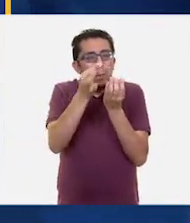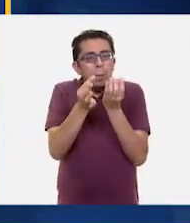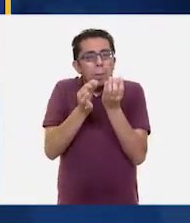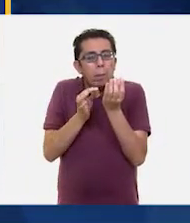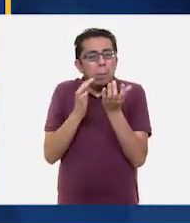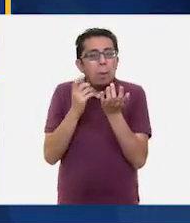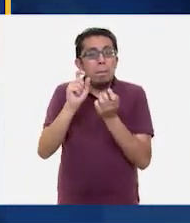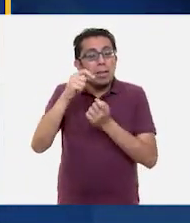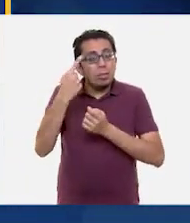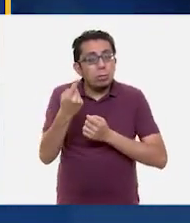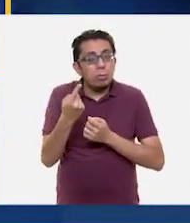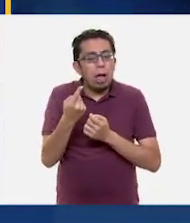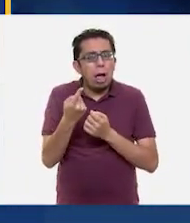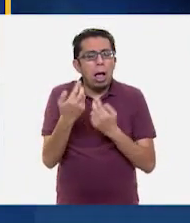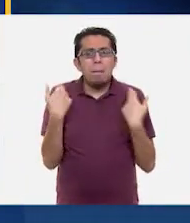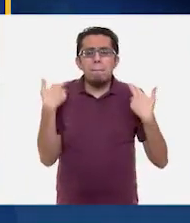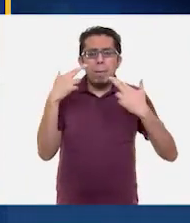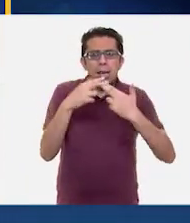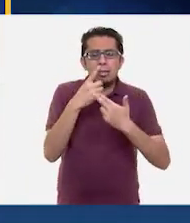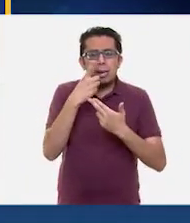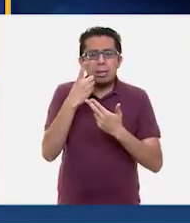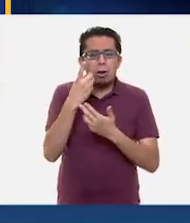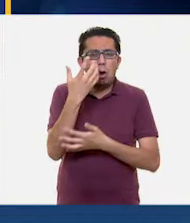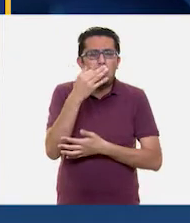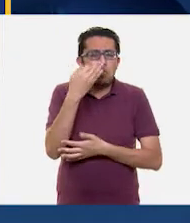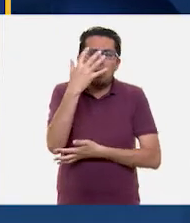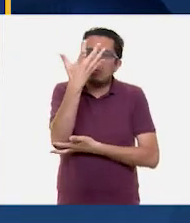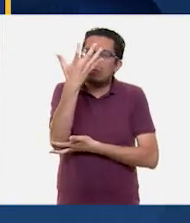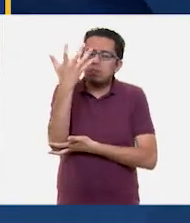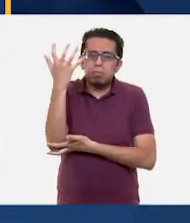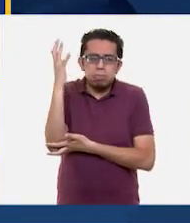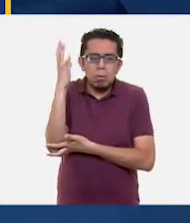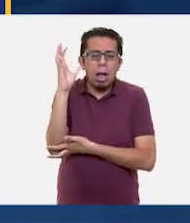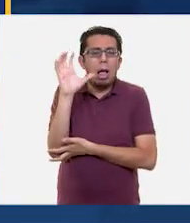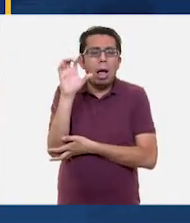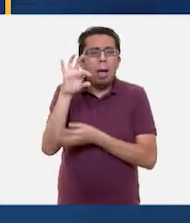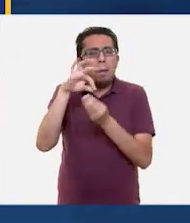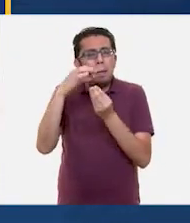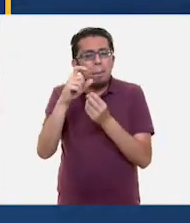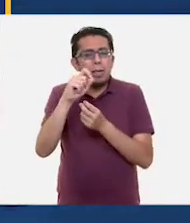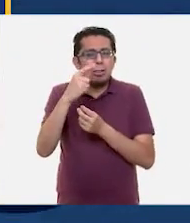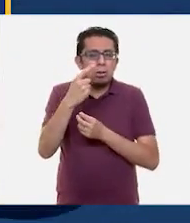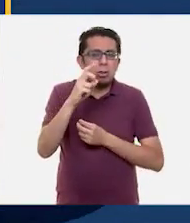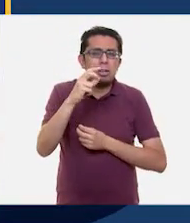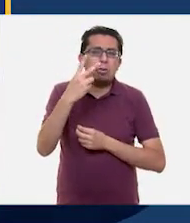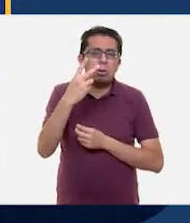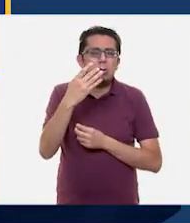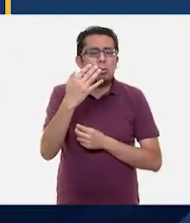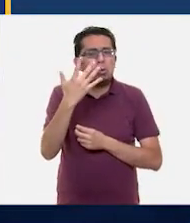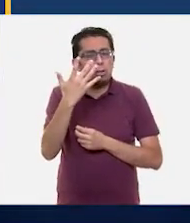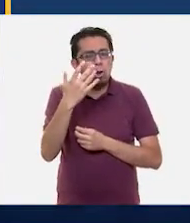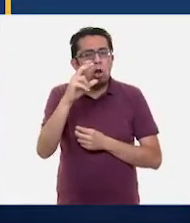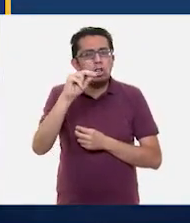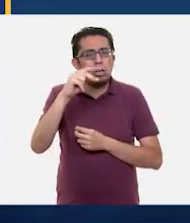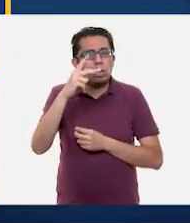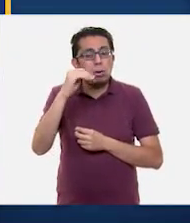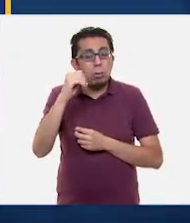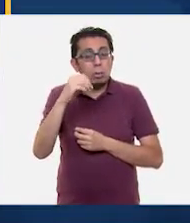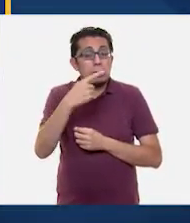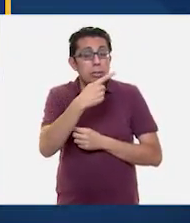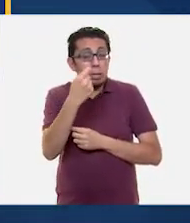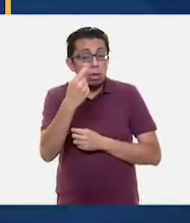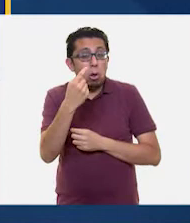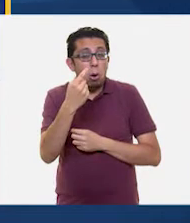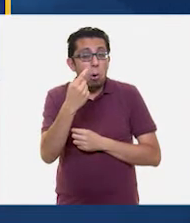maestra vimos que el girasol puede tener 21, 34, 55, 89 y